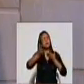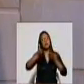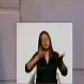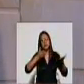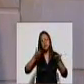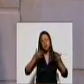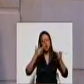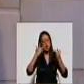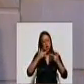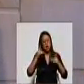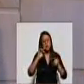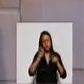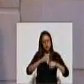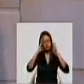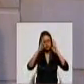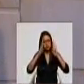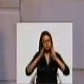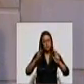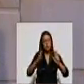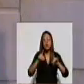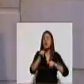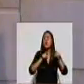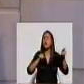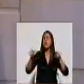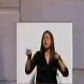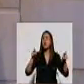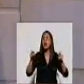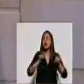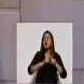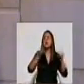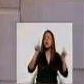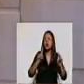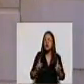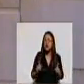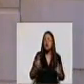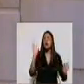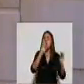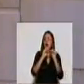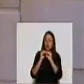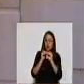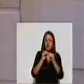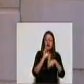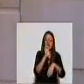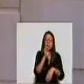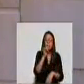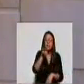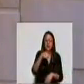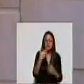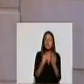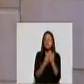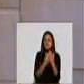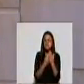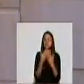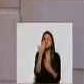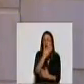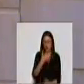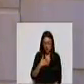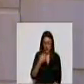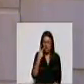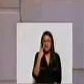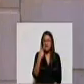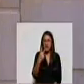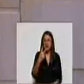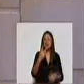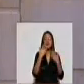serían suministrados y cuáles de ellos serían negados. Acordado por las EPS, con todas las pruebas detalladas, yo las vi